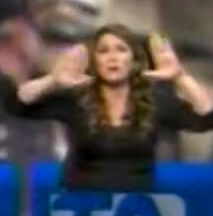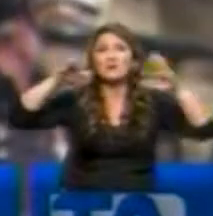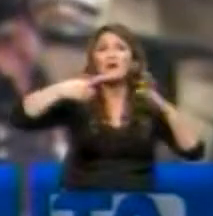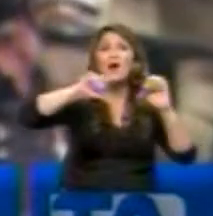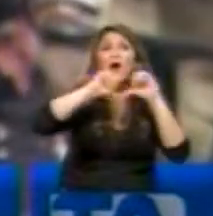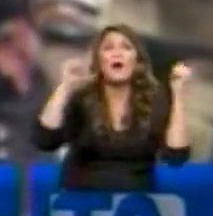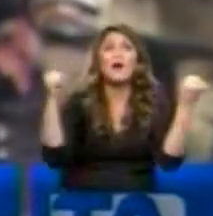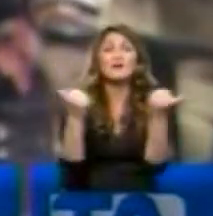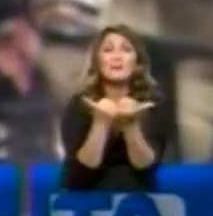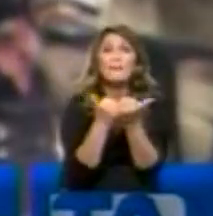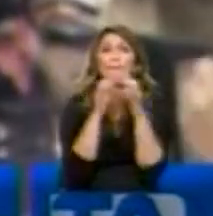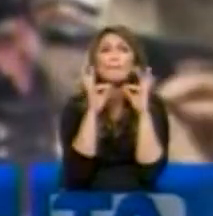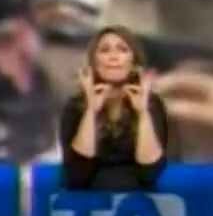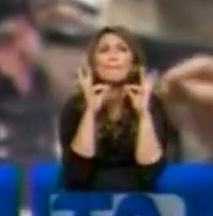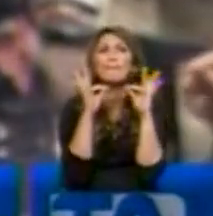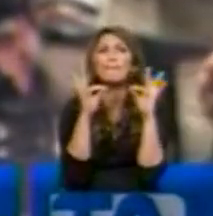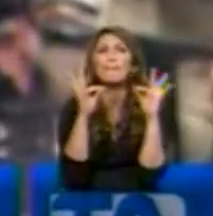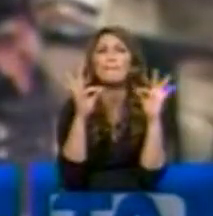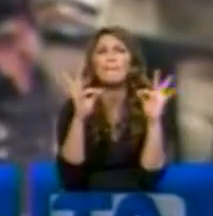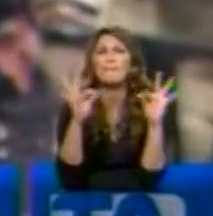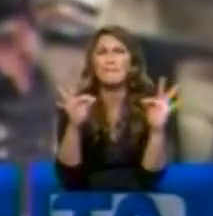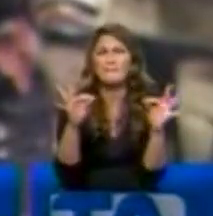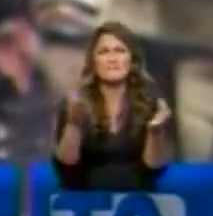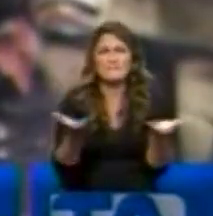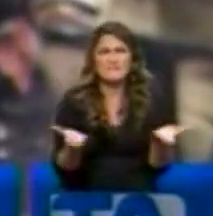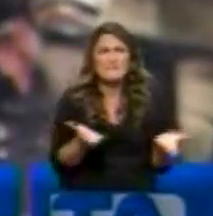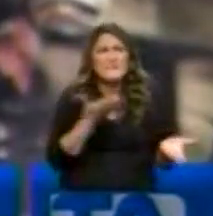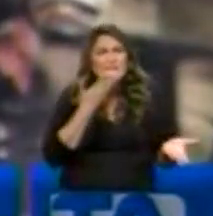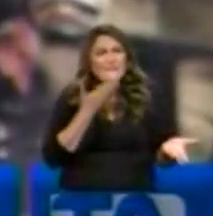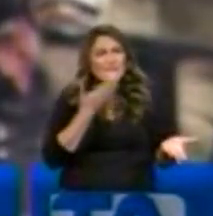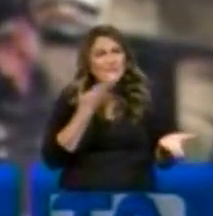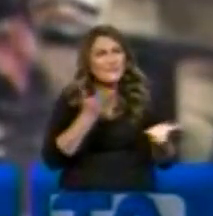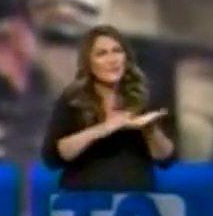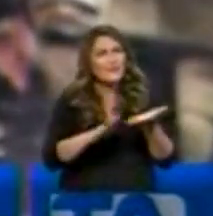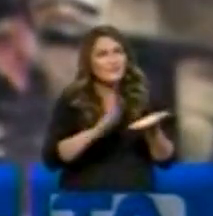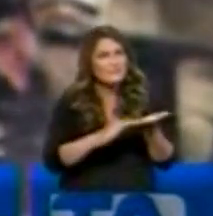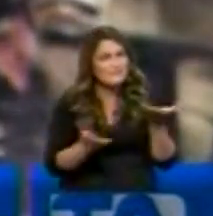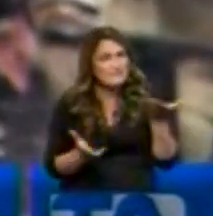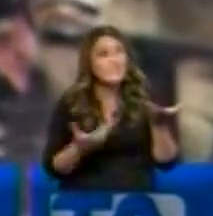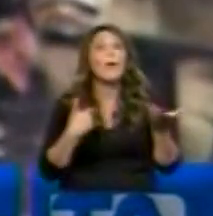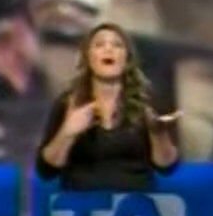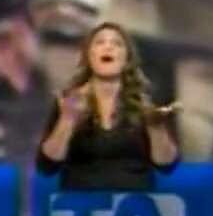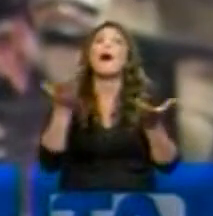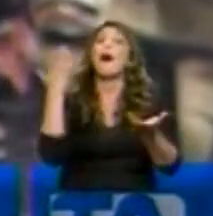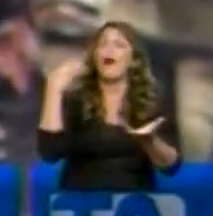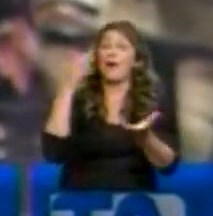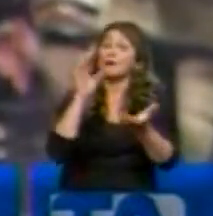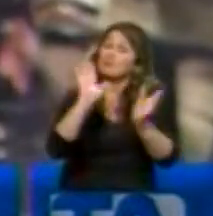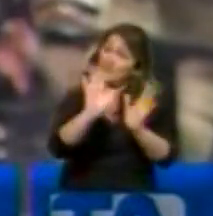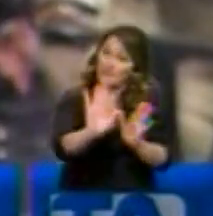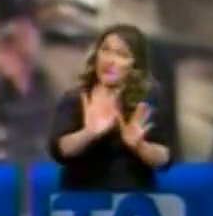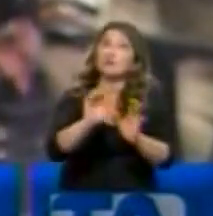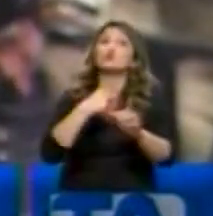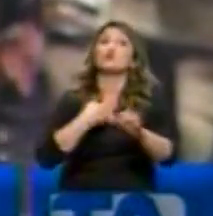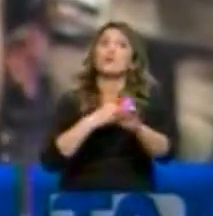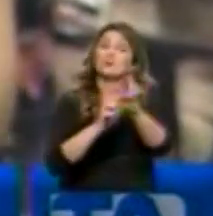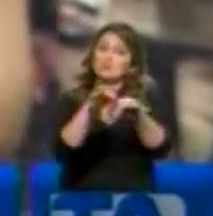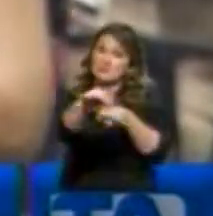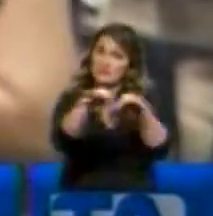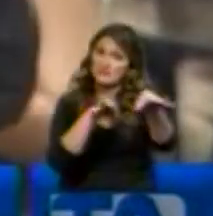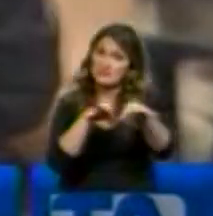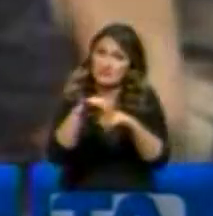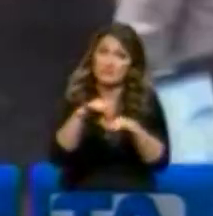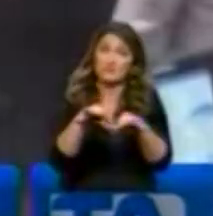y había la posibilidad de caer en la agenda de aquellos que ya habían anunciado con antelación de que había que defenestrar